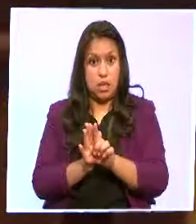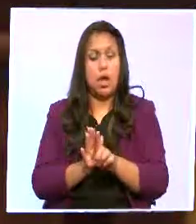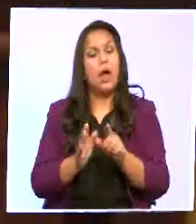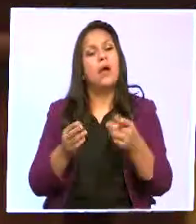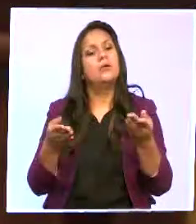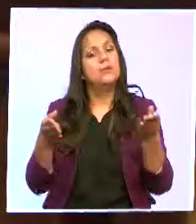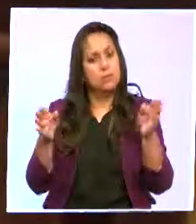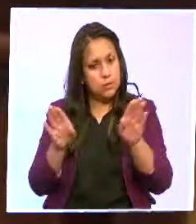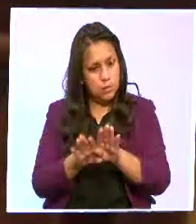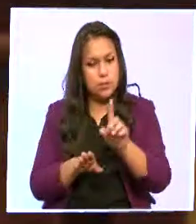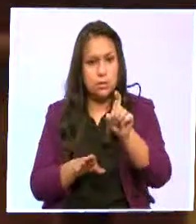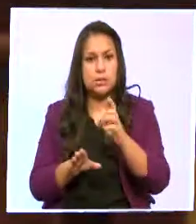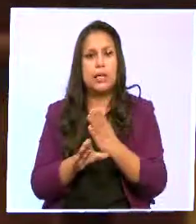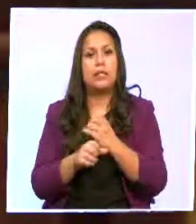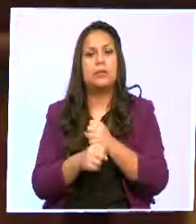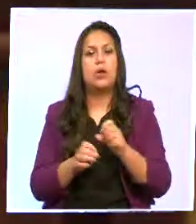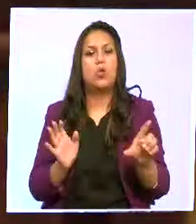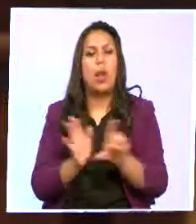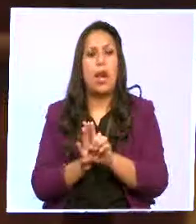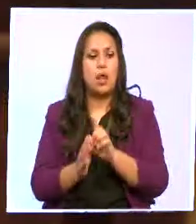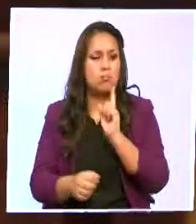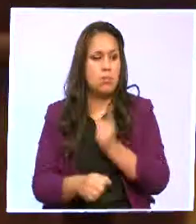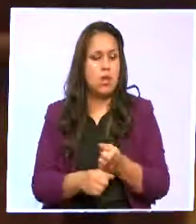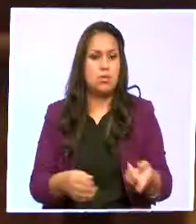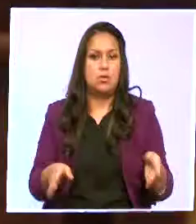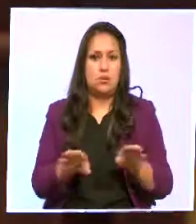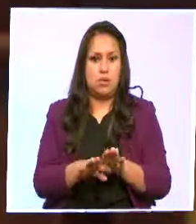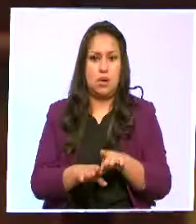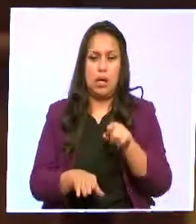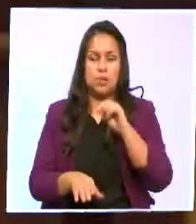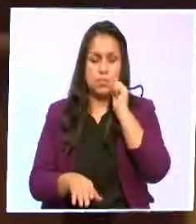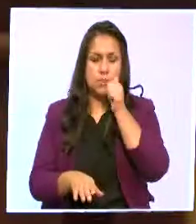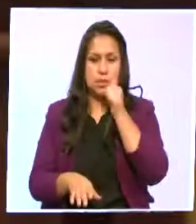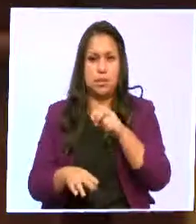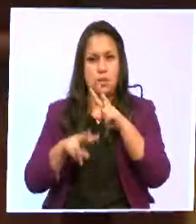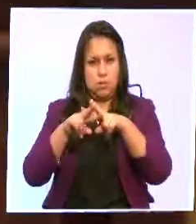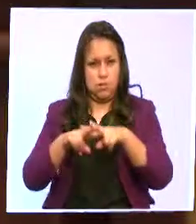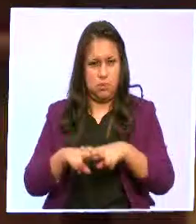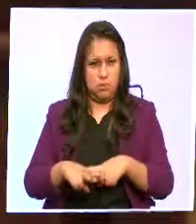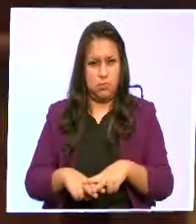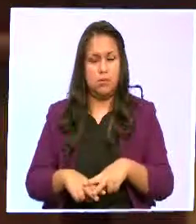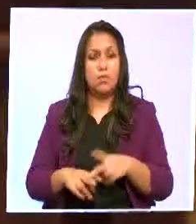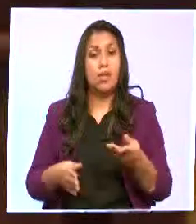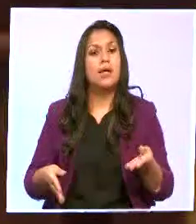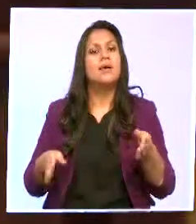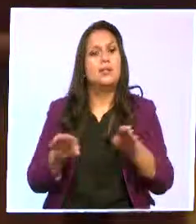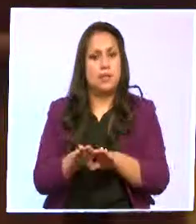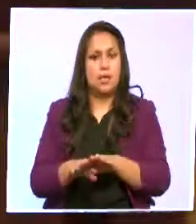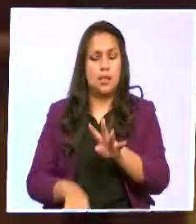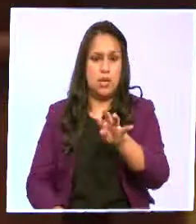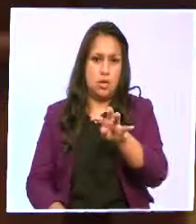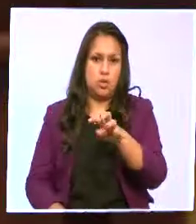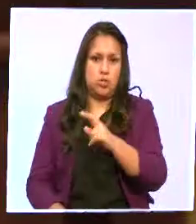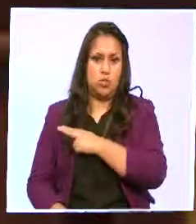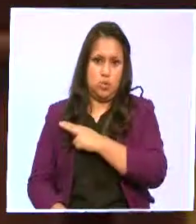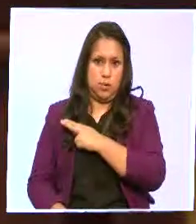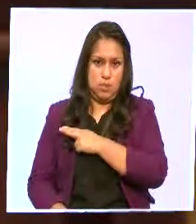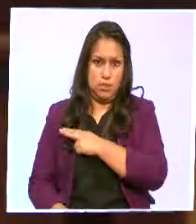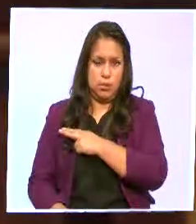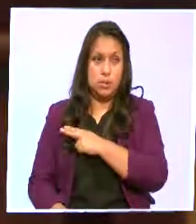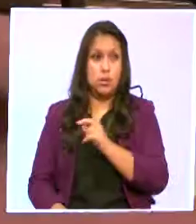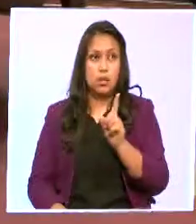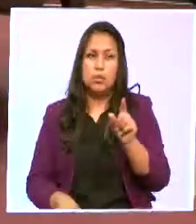por ley es justamente lo empezaremos mañana en el análisis dentro de la comisión el cierre definitivo por ley de esas 14 universidades permítanme